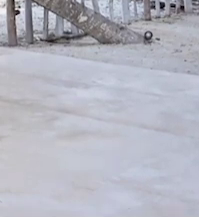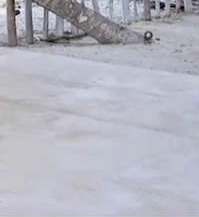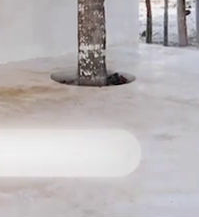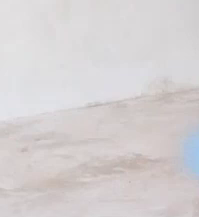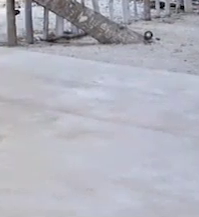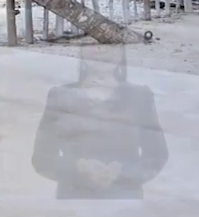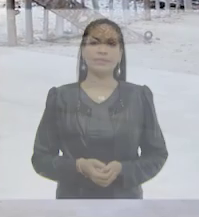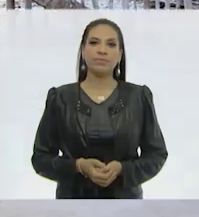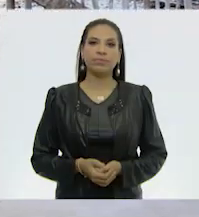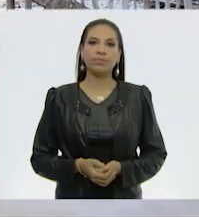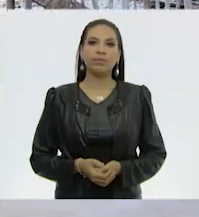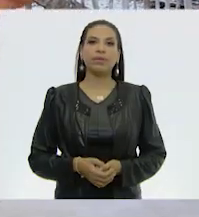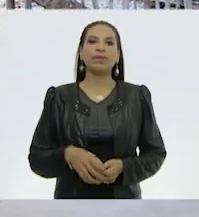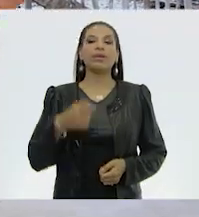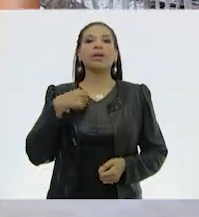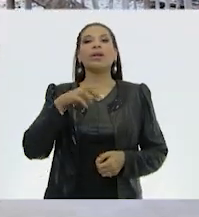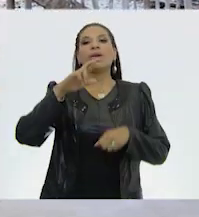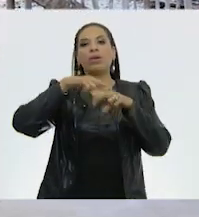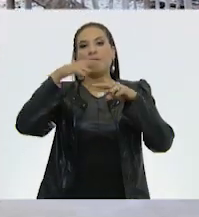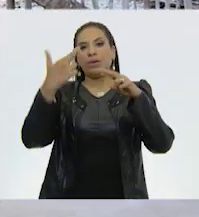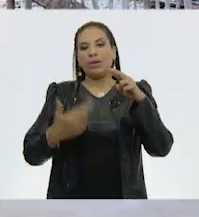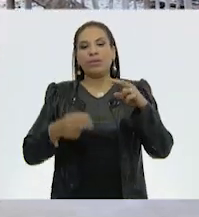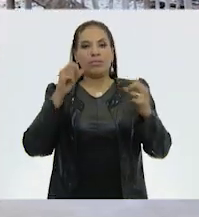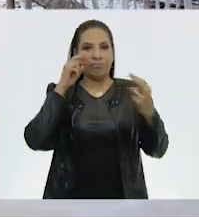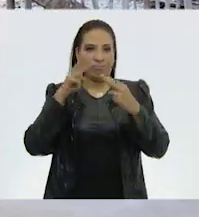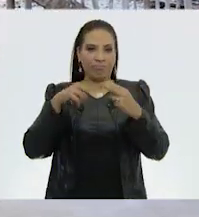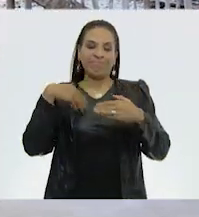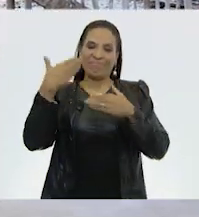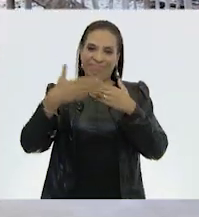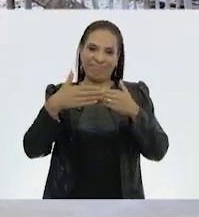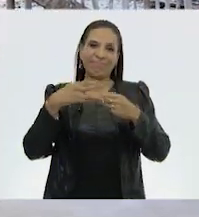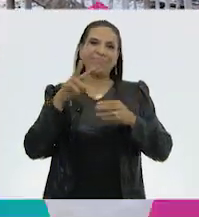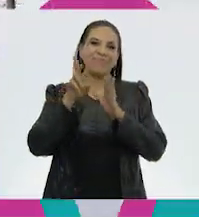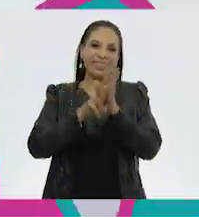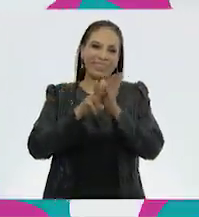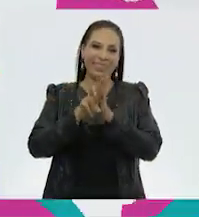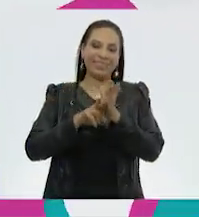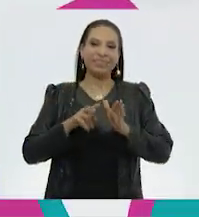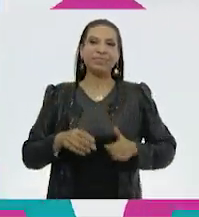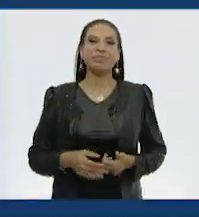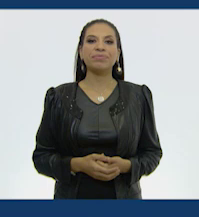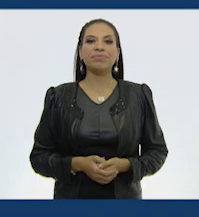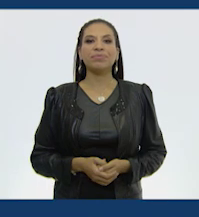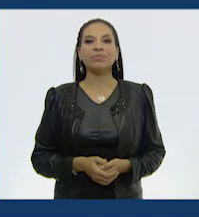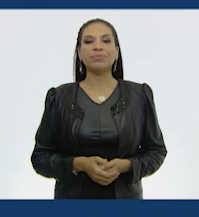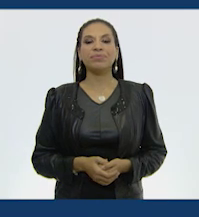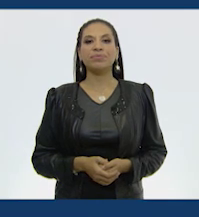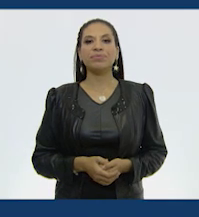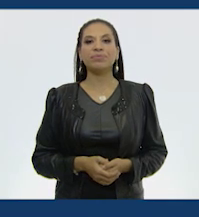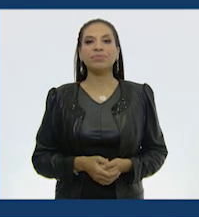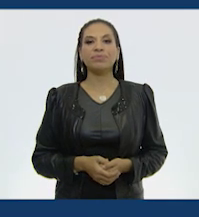¡Venga, familia! Yo soy Rommel Pacheco y nos vemos en el siguiente video.